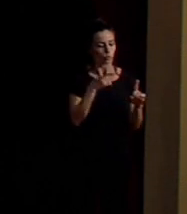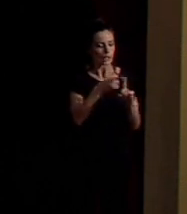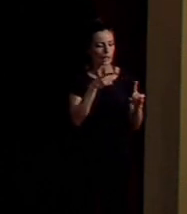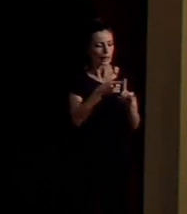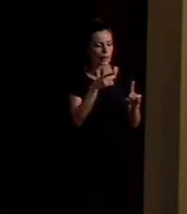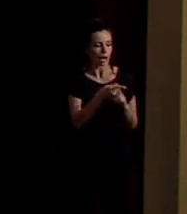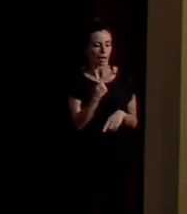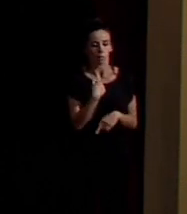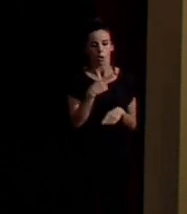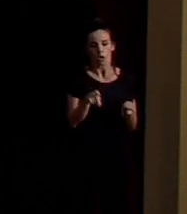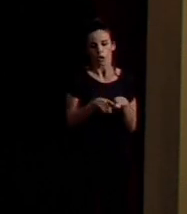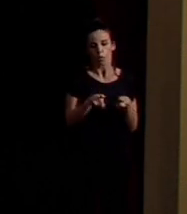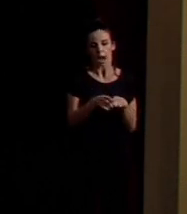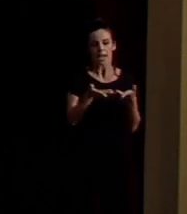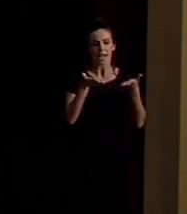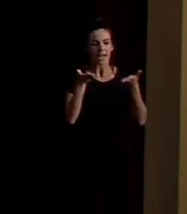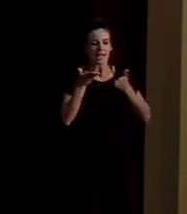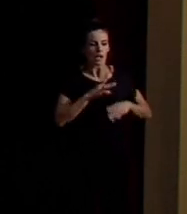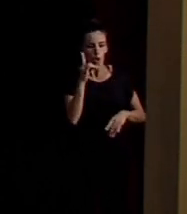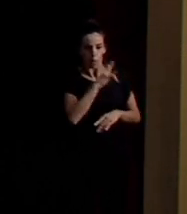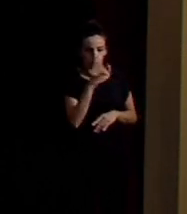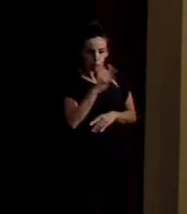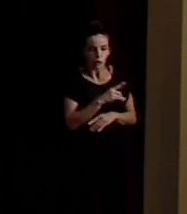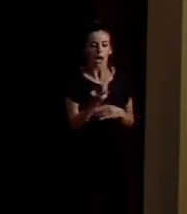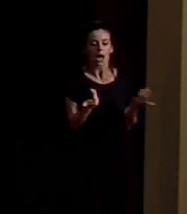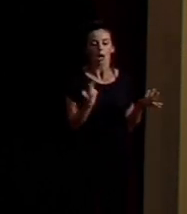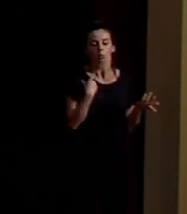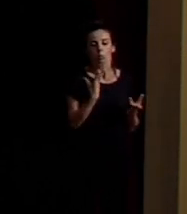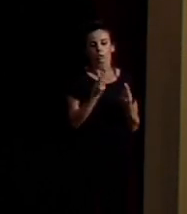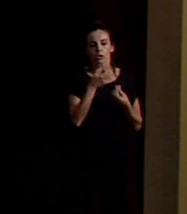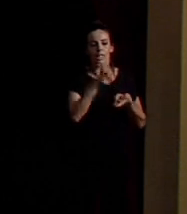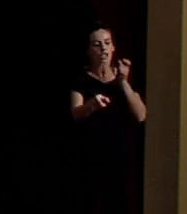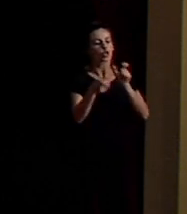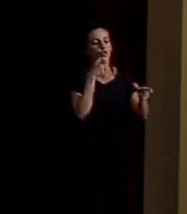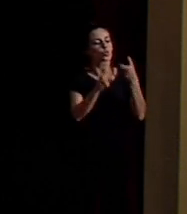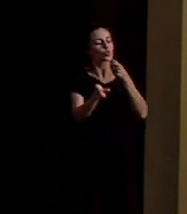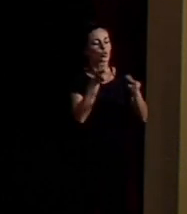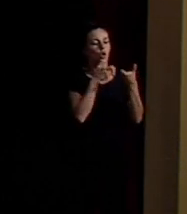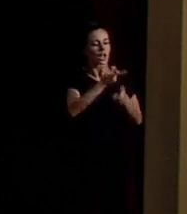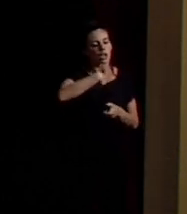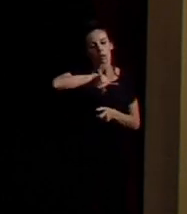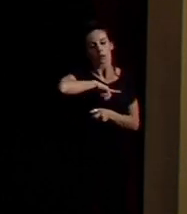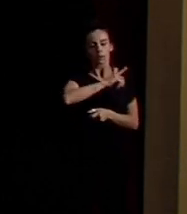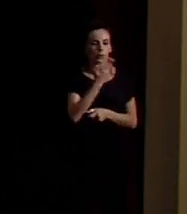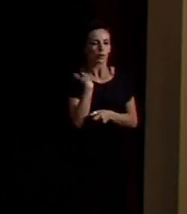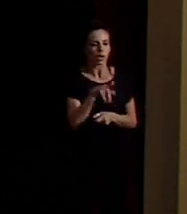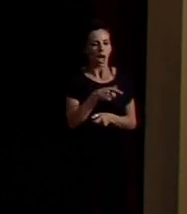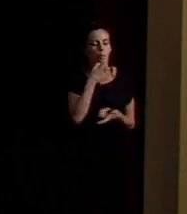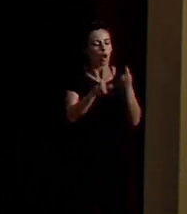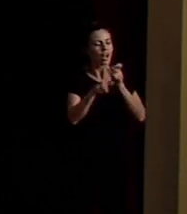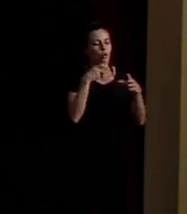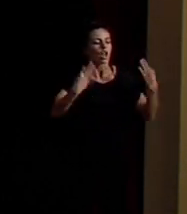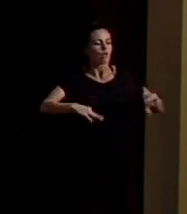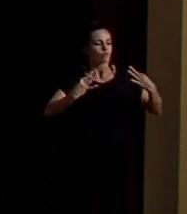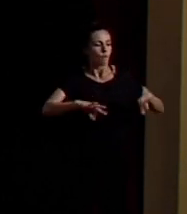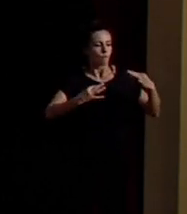de puta, ¿no?, u otro tipo de insultos y apelativos, ¿no?, que hemos ido incorporando a nuestro lenguaje cotidiano sin tener la clave,